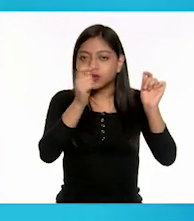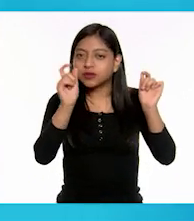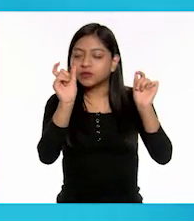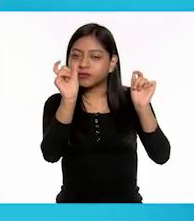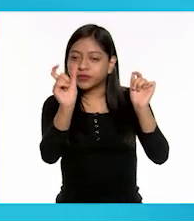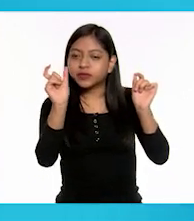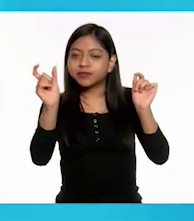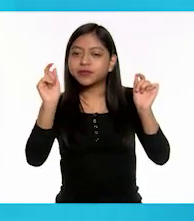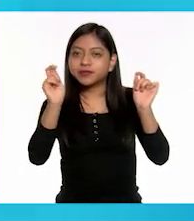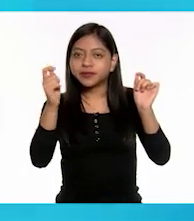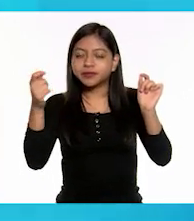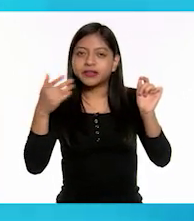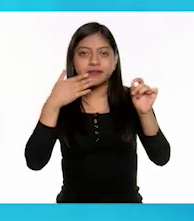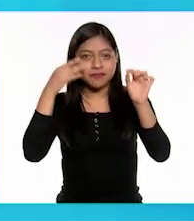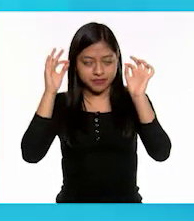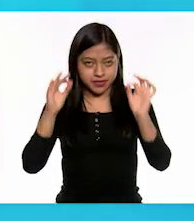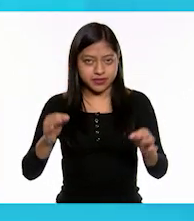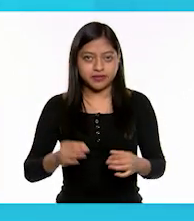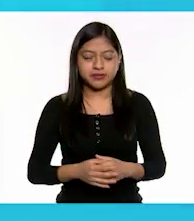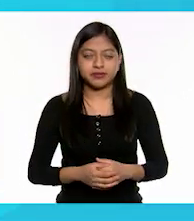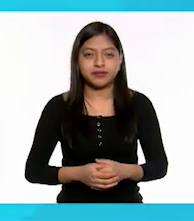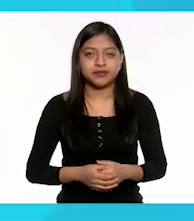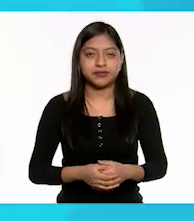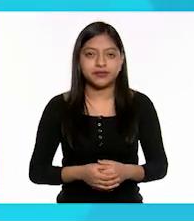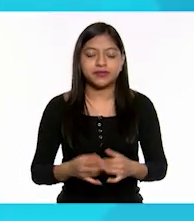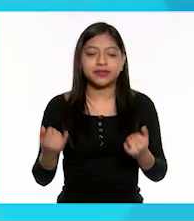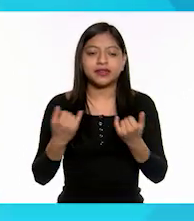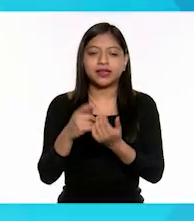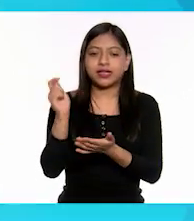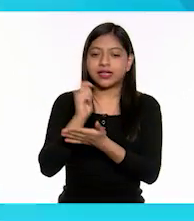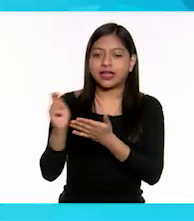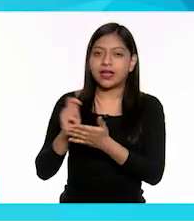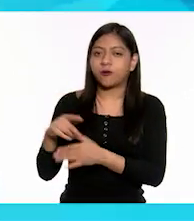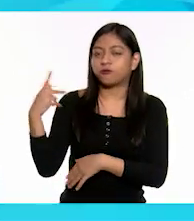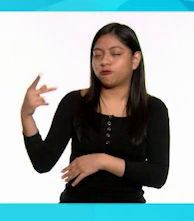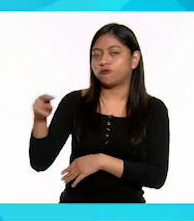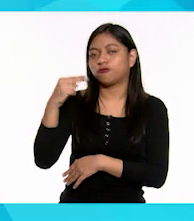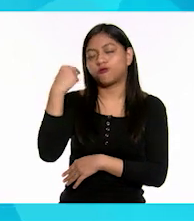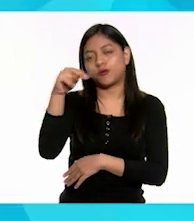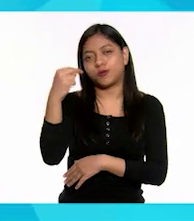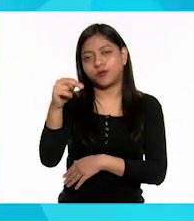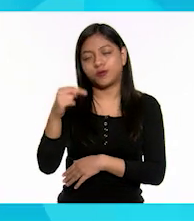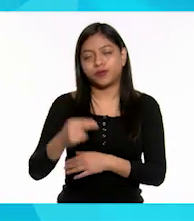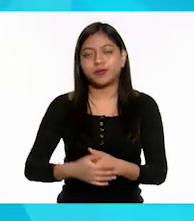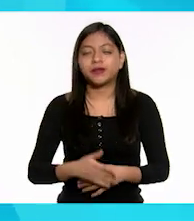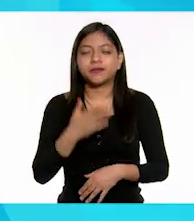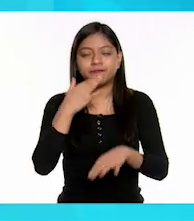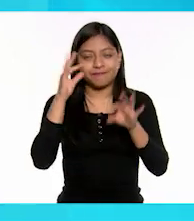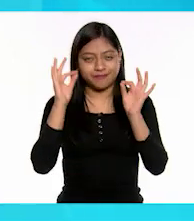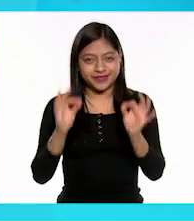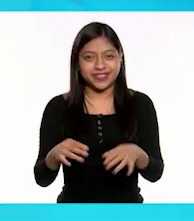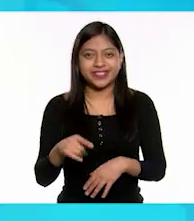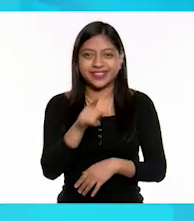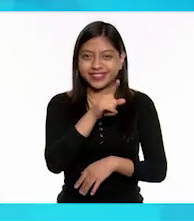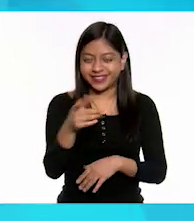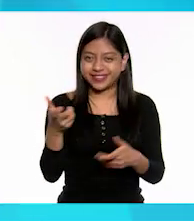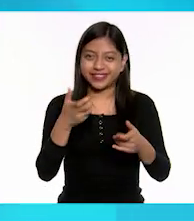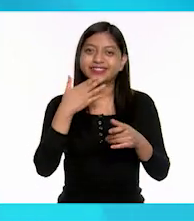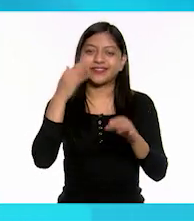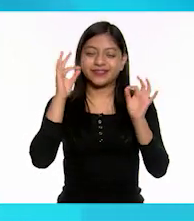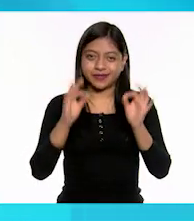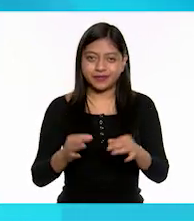palabras y ahí abajo escribe su nombre verdad claro bien muy bien excelente